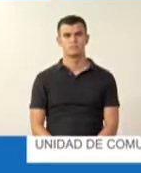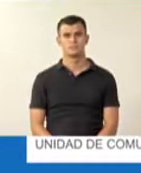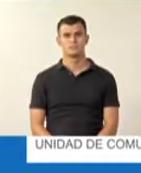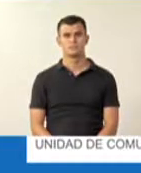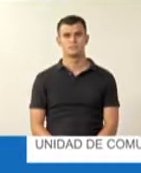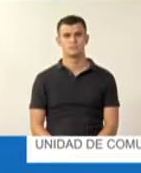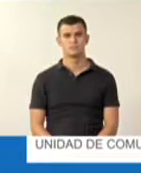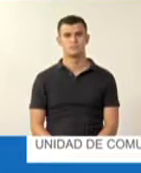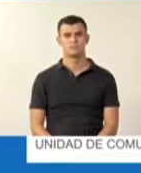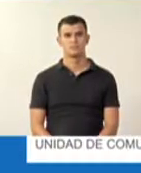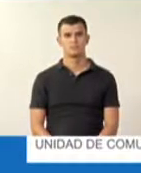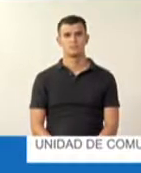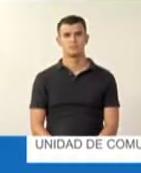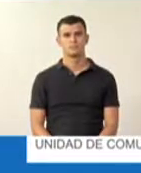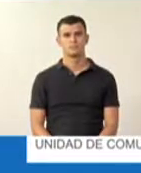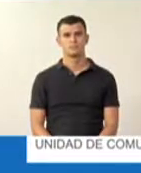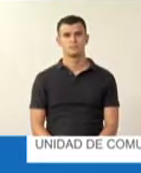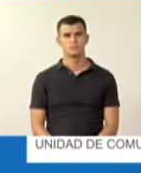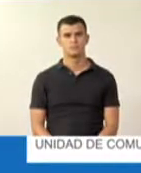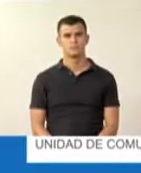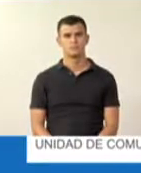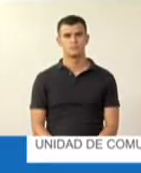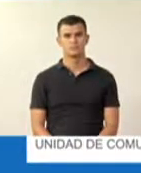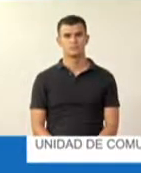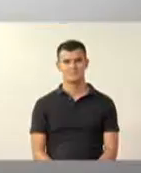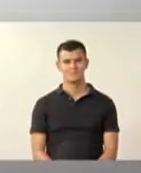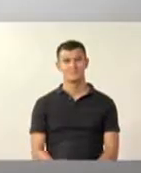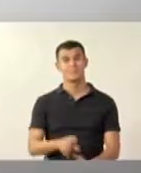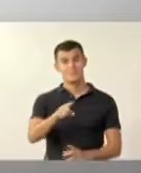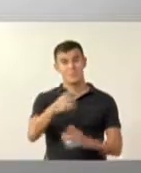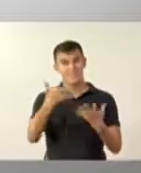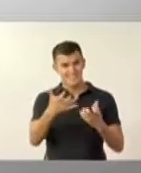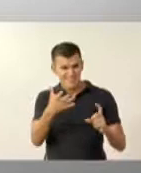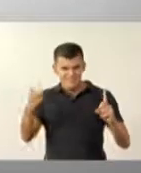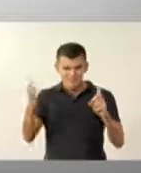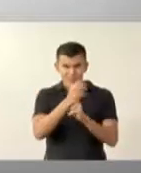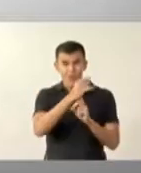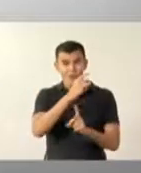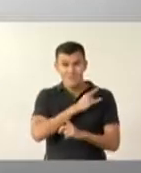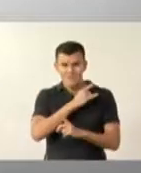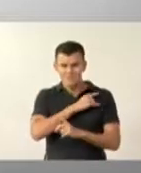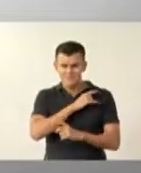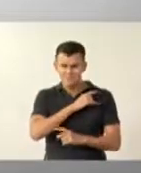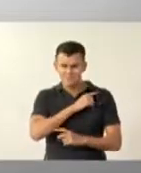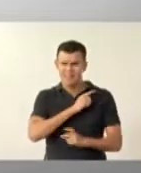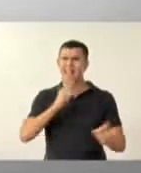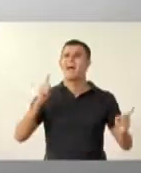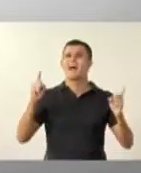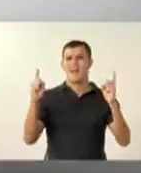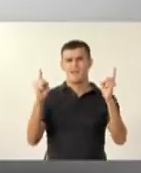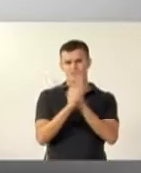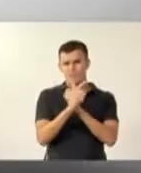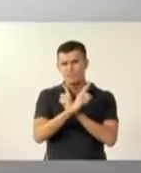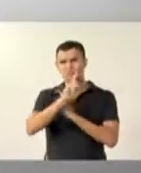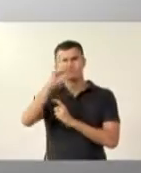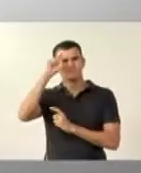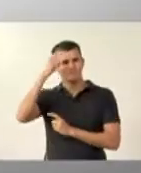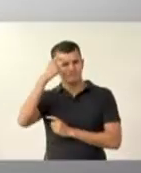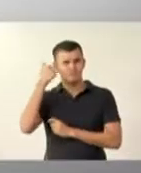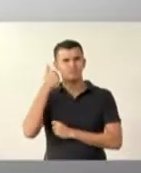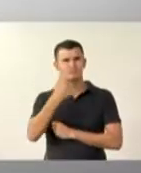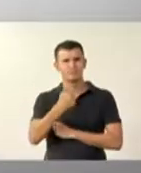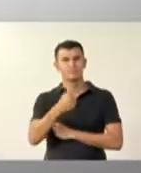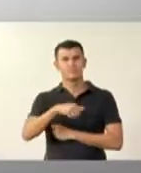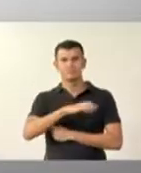posgrados.usc.edu.co. Institución sujeta a inspección y vigilancia por el Ministerio de Educación Nacional. Para lograr la universidad que todos queremos, transformación